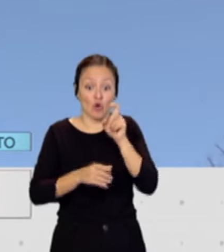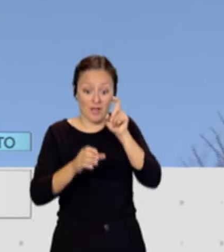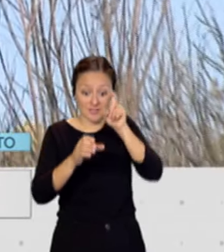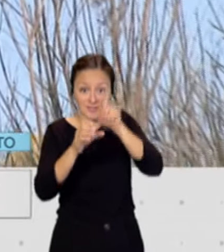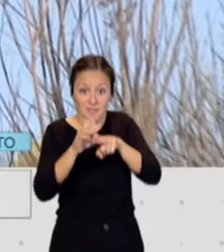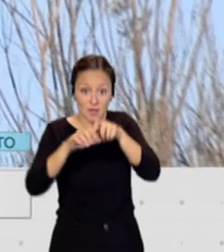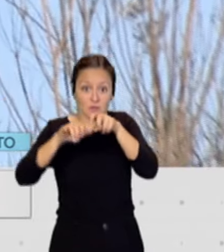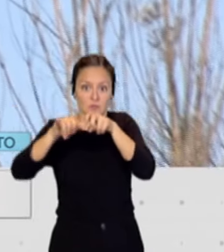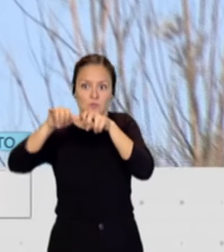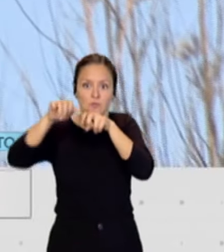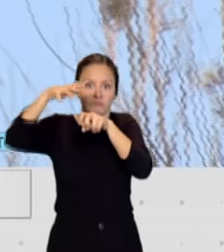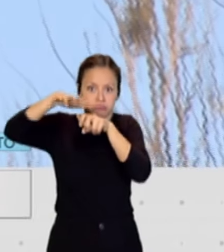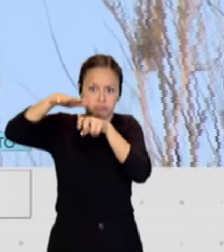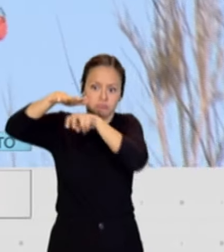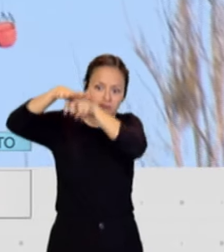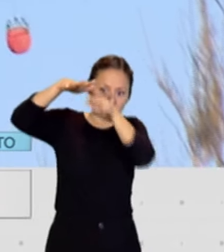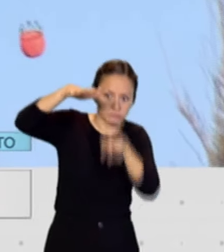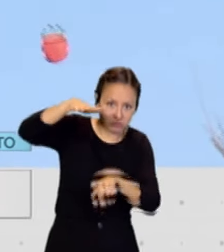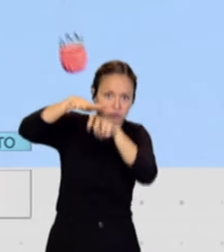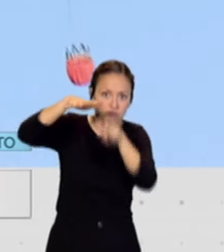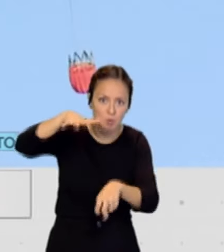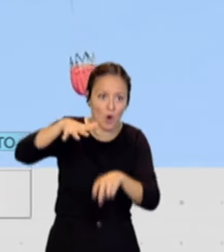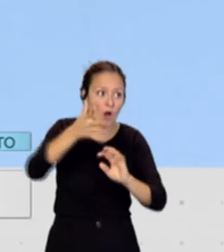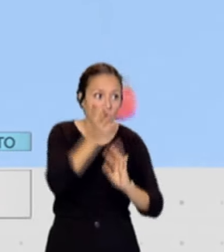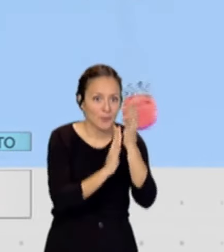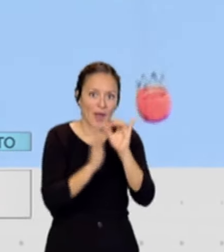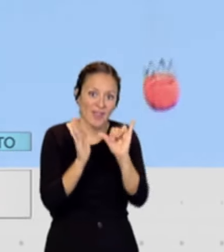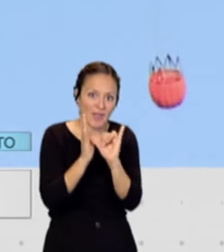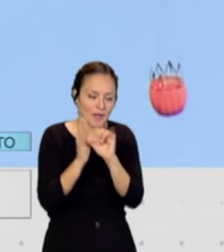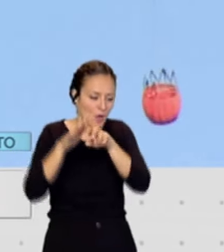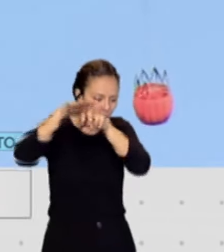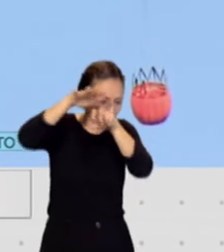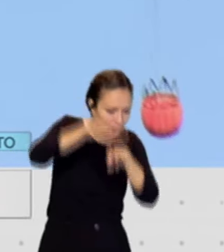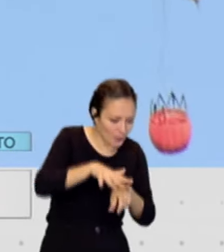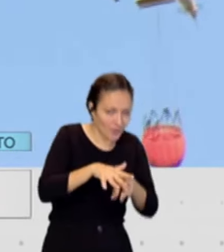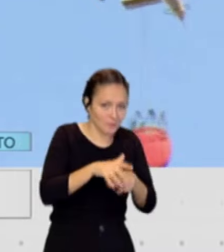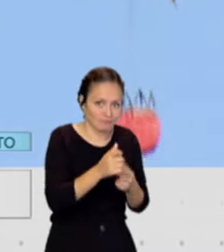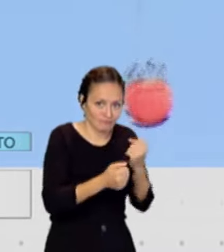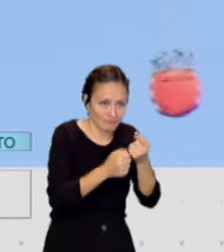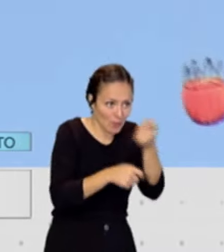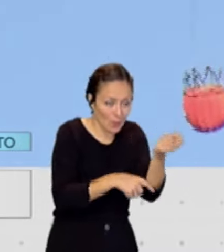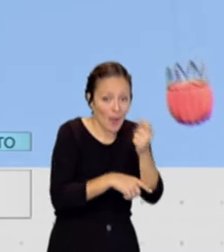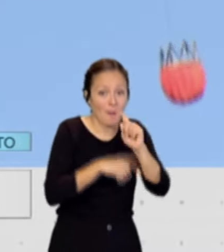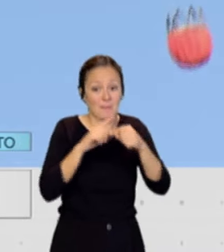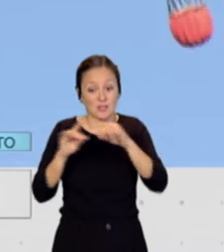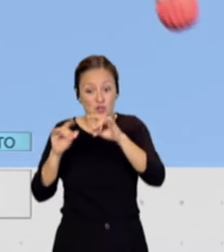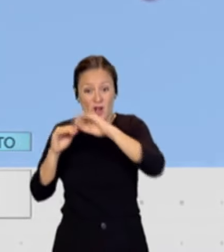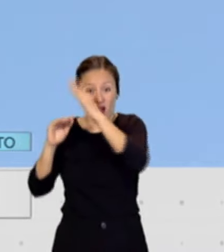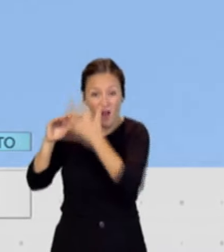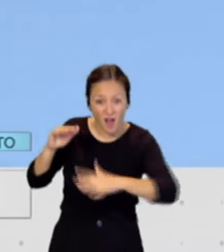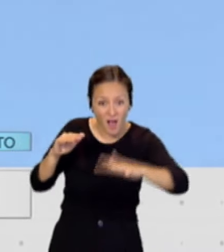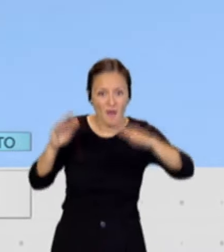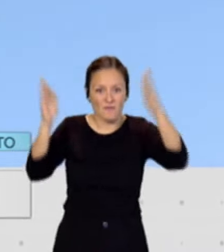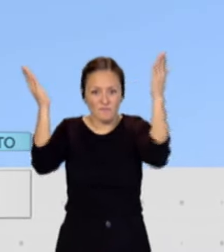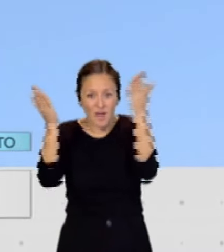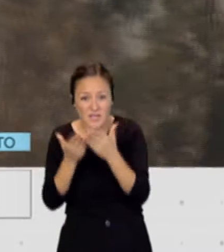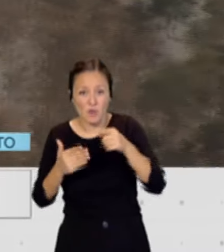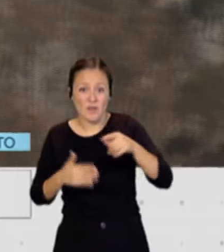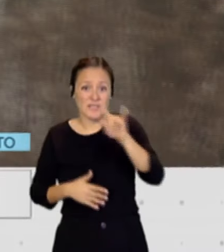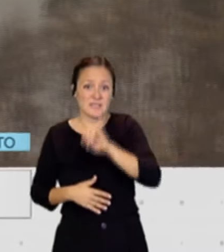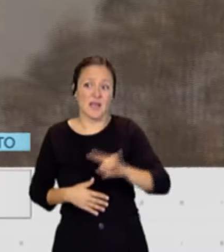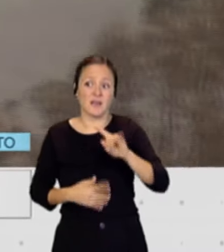acerca la brigada Al foco del incendio lo cual es muy efectivo y segundo que la orografía canaria con Los cañones barrancos etcétera en algunos